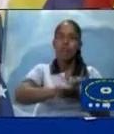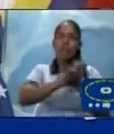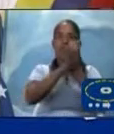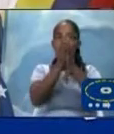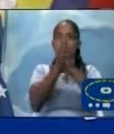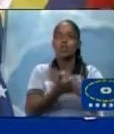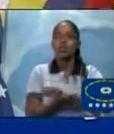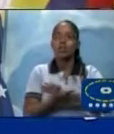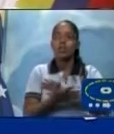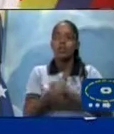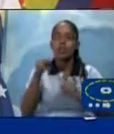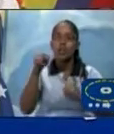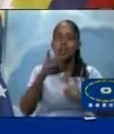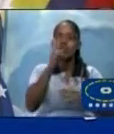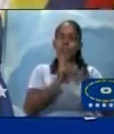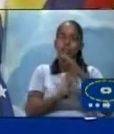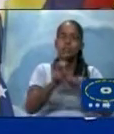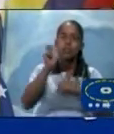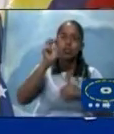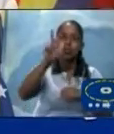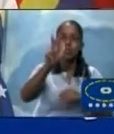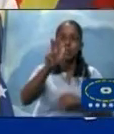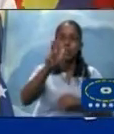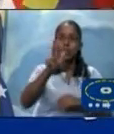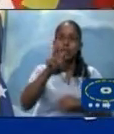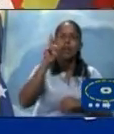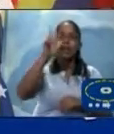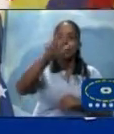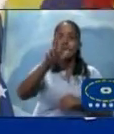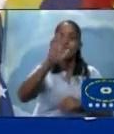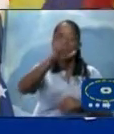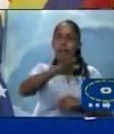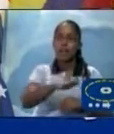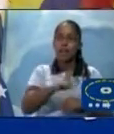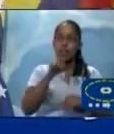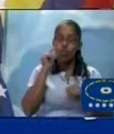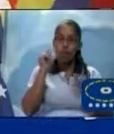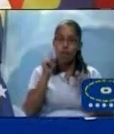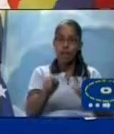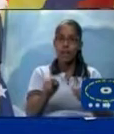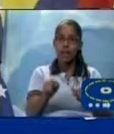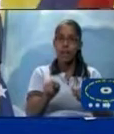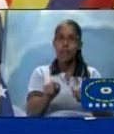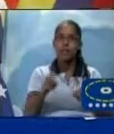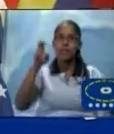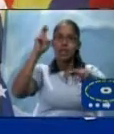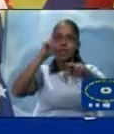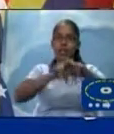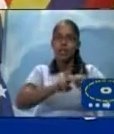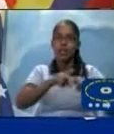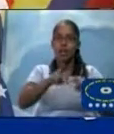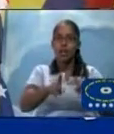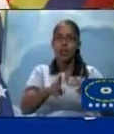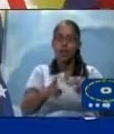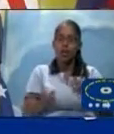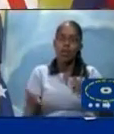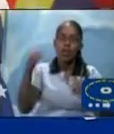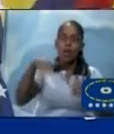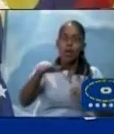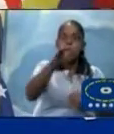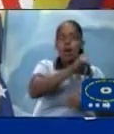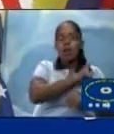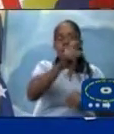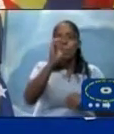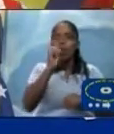destruida. Y en el versículo 3, estando él sentado en el monte de